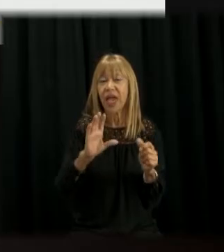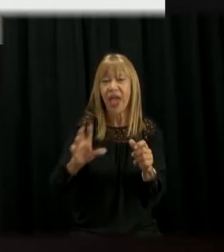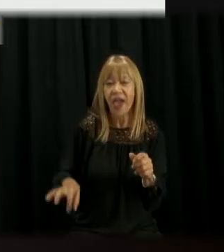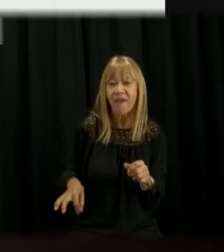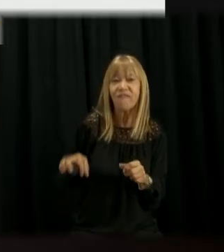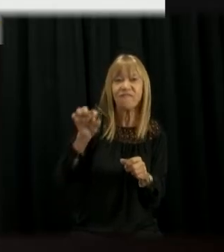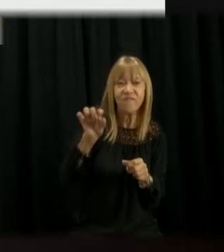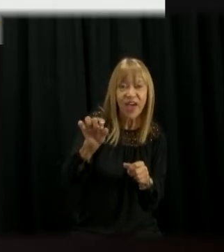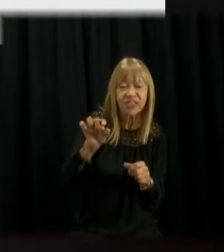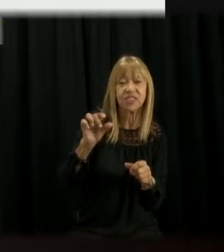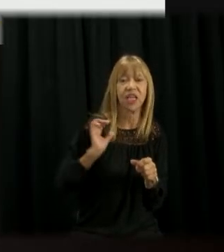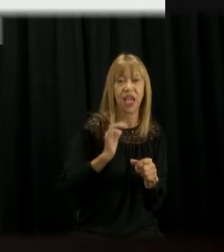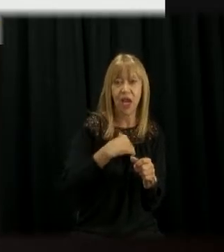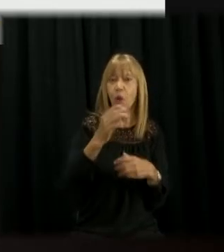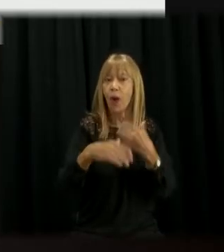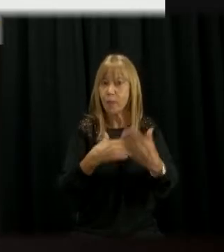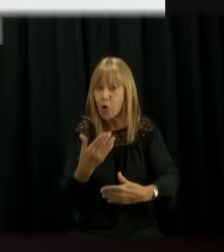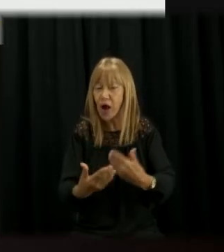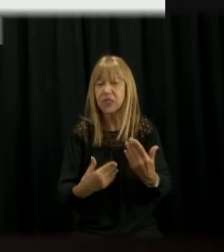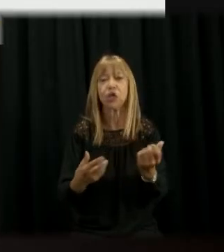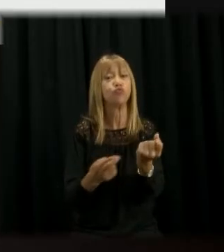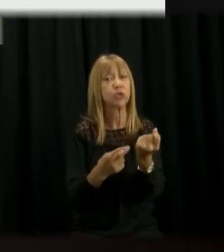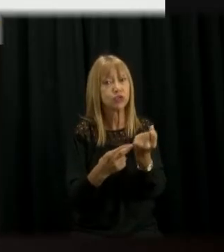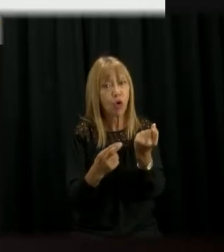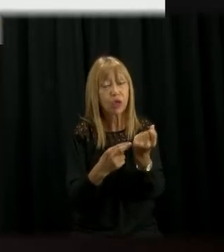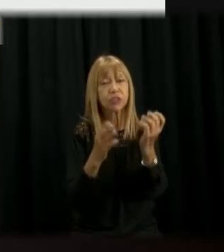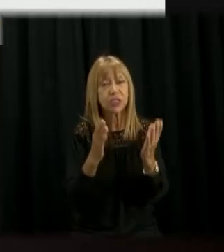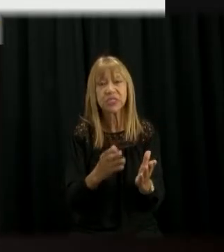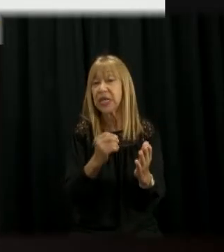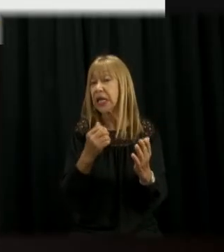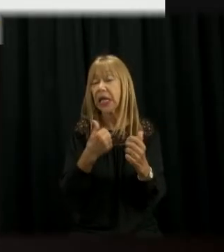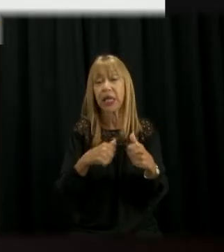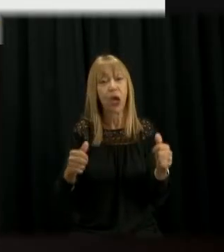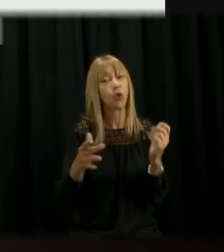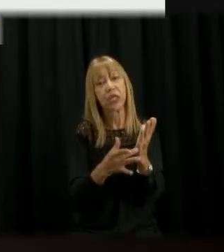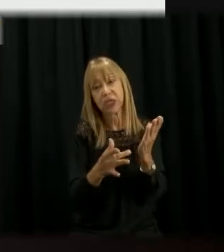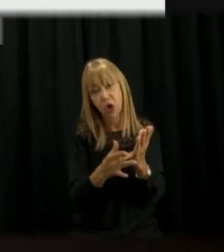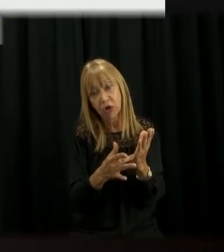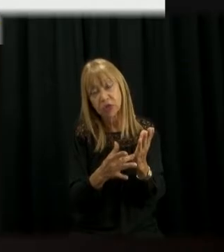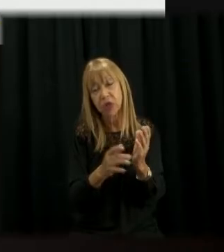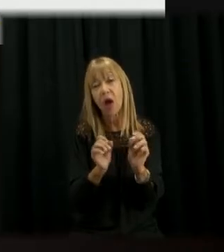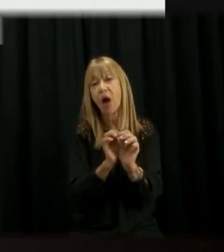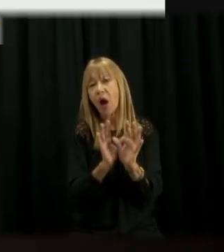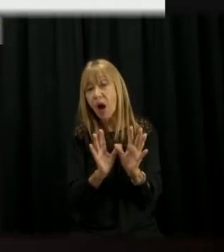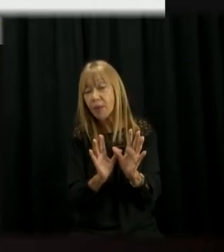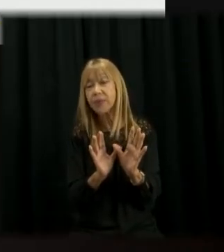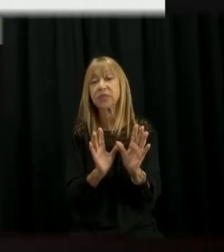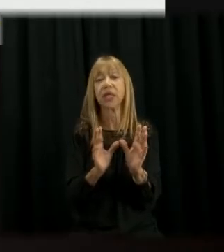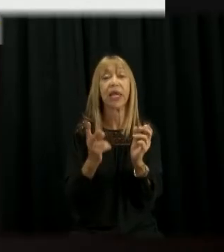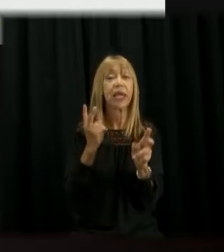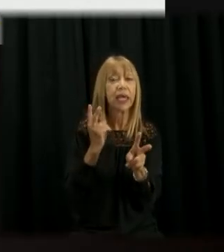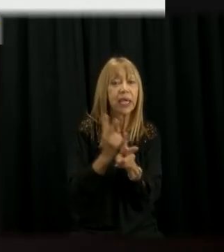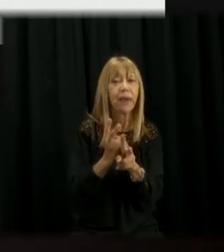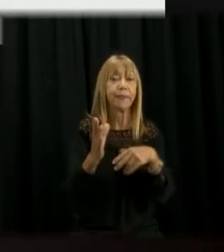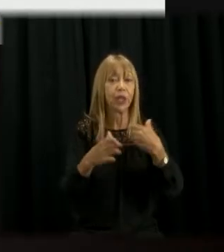que necesitamos invertir en nuestro proceso, en nuestros recursos y en nuestra tecnología.